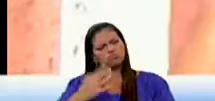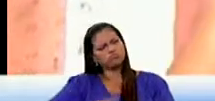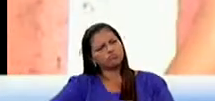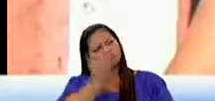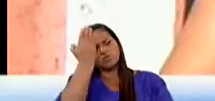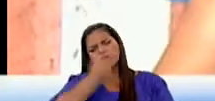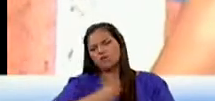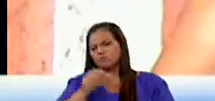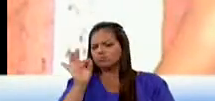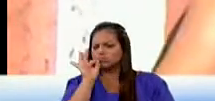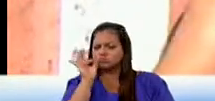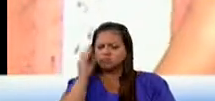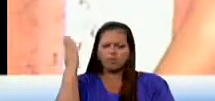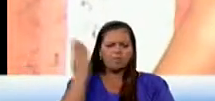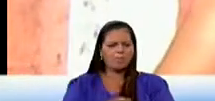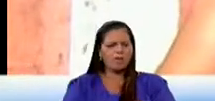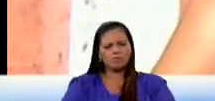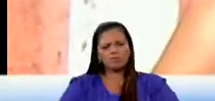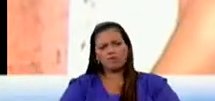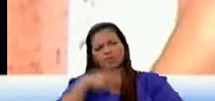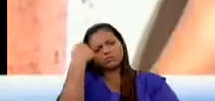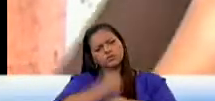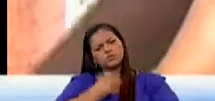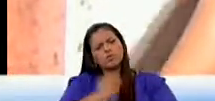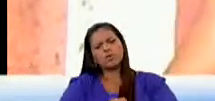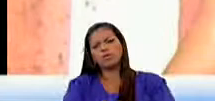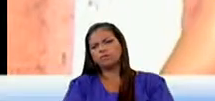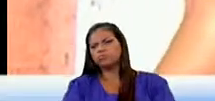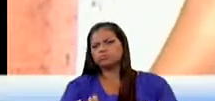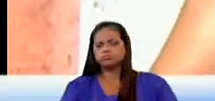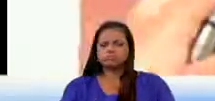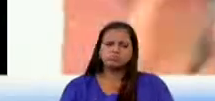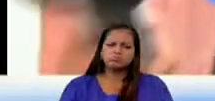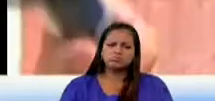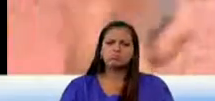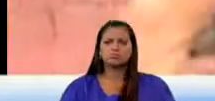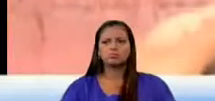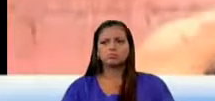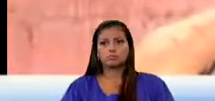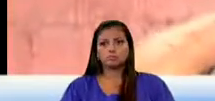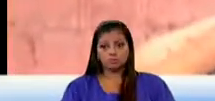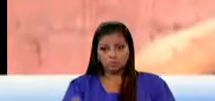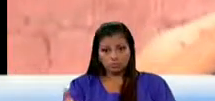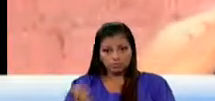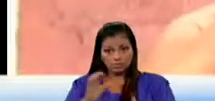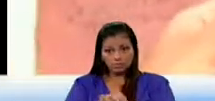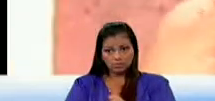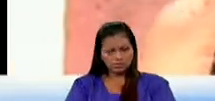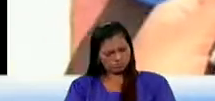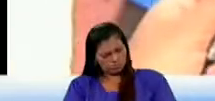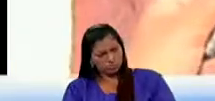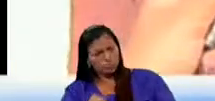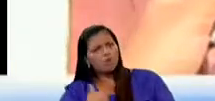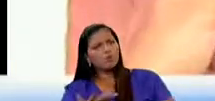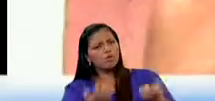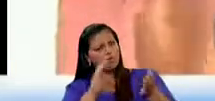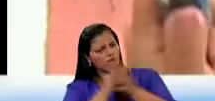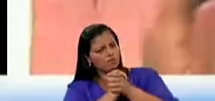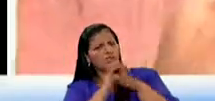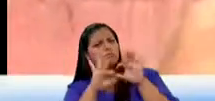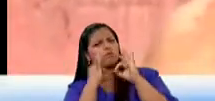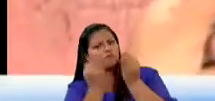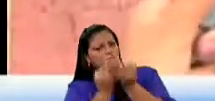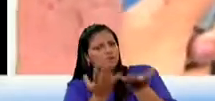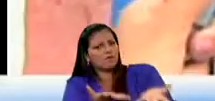andar fumando, porque uno quiere tener un trabajo, pero si me entiendes, si uno ya quiere tener a su mujer. ¿Te quieres casar? No me voy a querer casar, quiero tener mi familia.